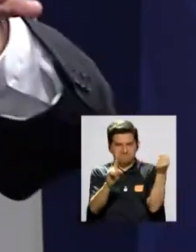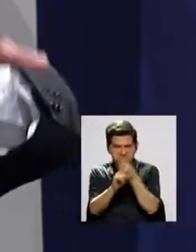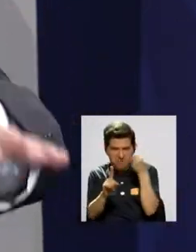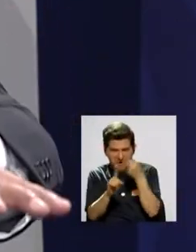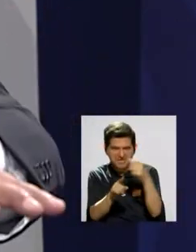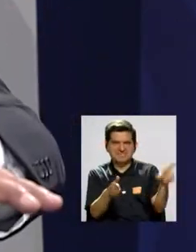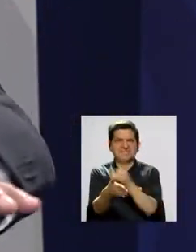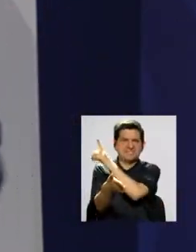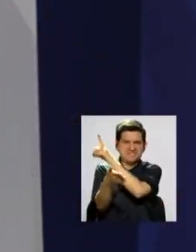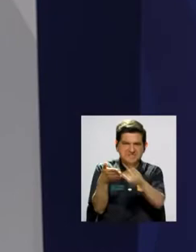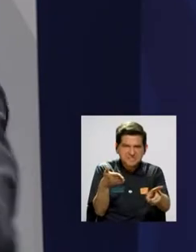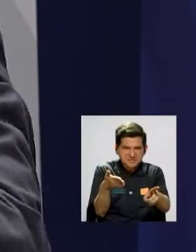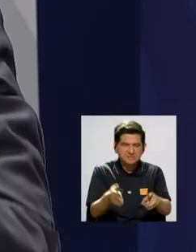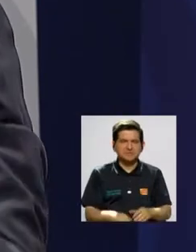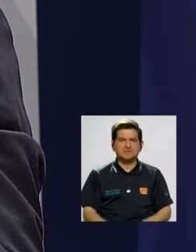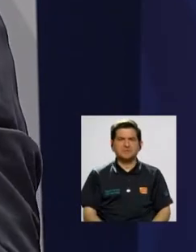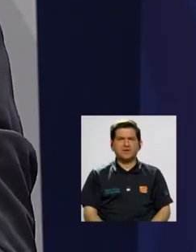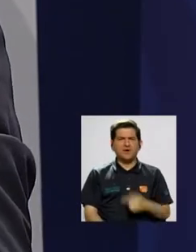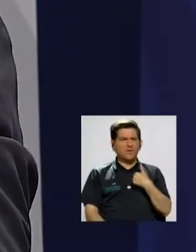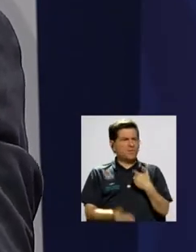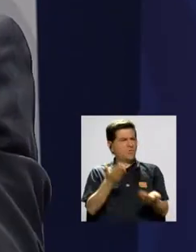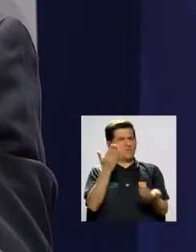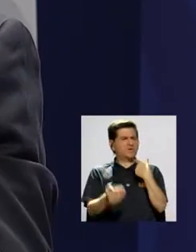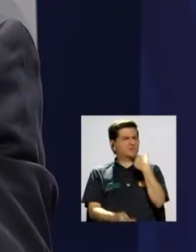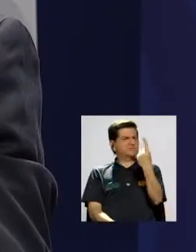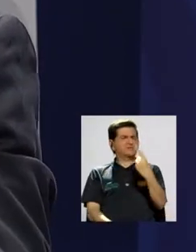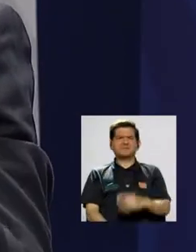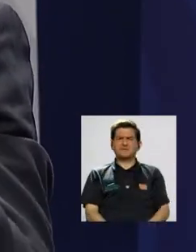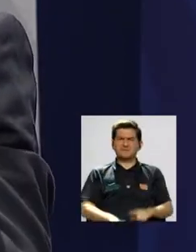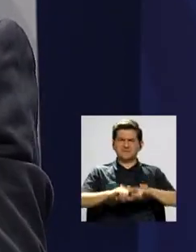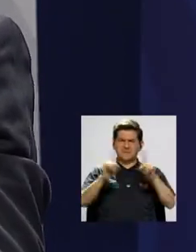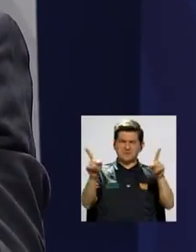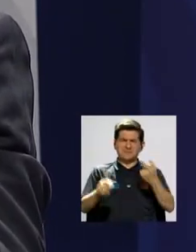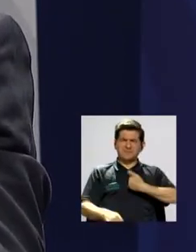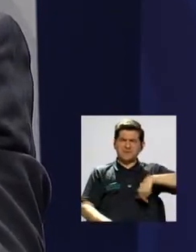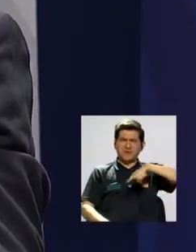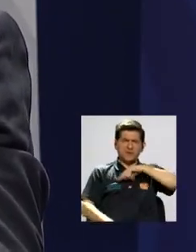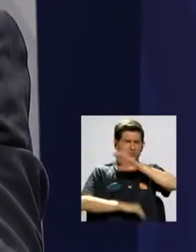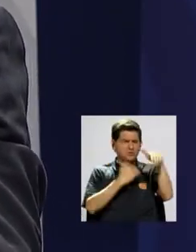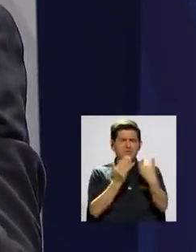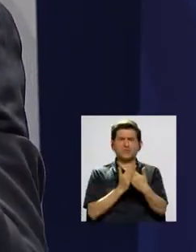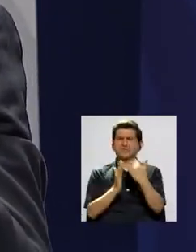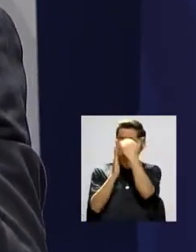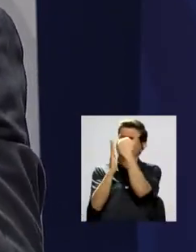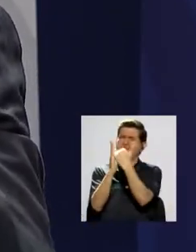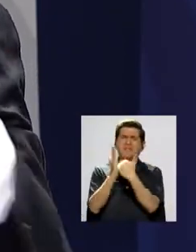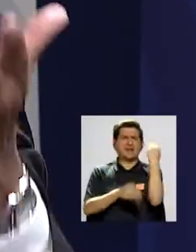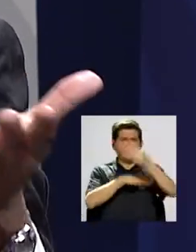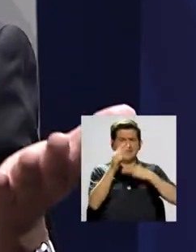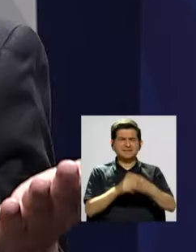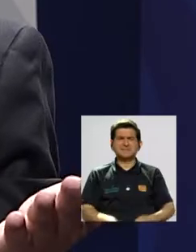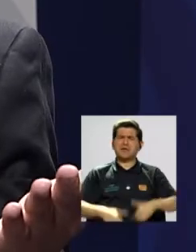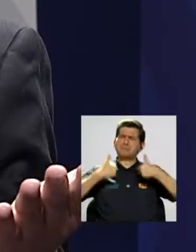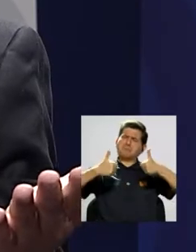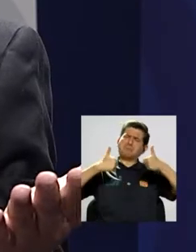con la discriminación. Entonces uno de repente llega y dice, bueno, pero ¿cómo es que encabezamos todos los rankings del mundo en pura